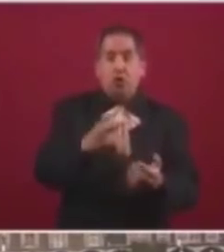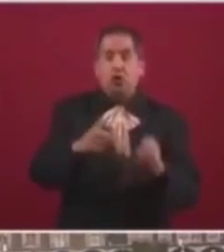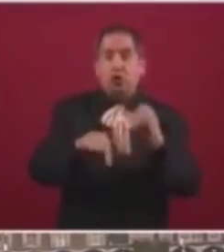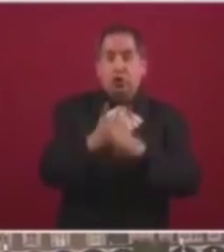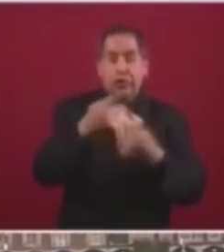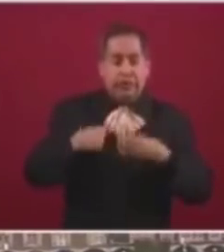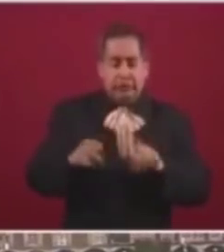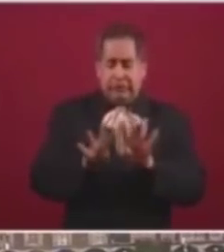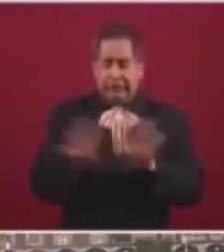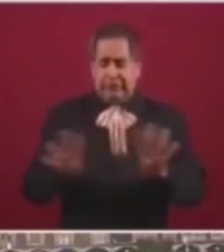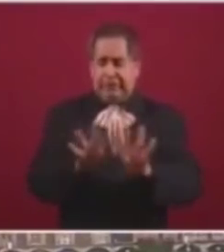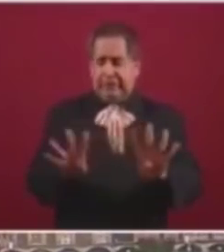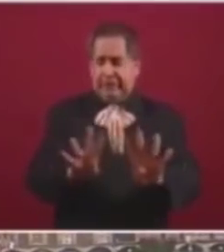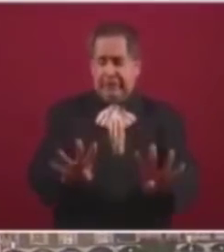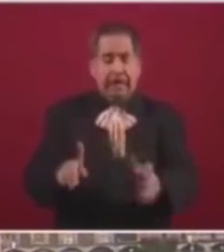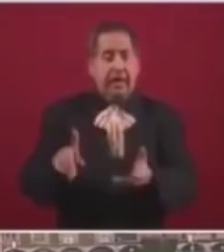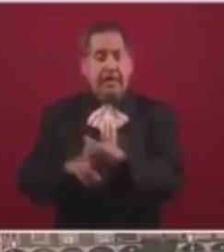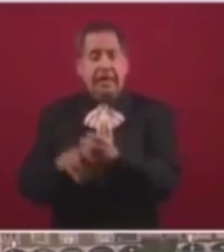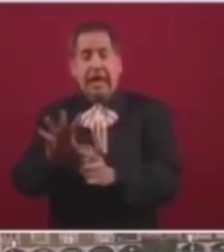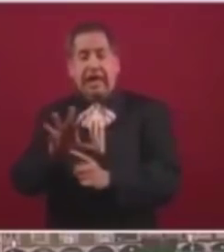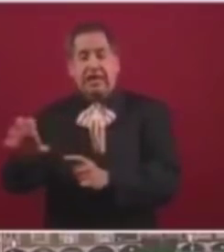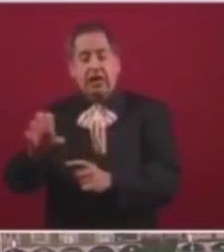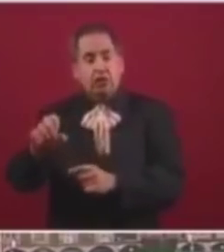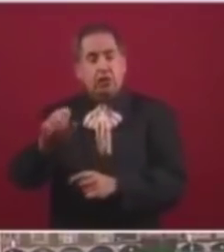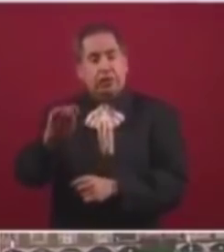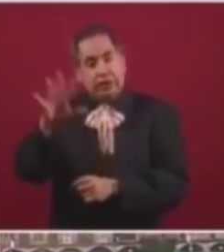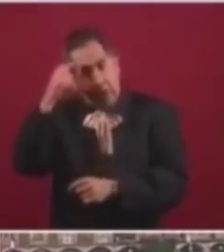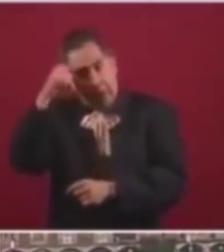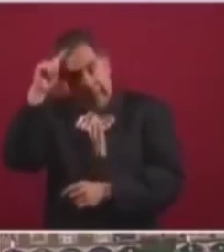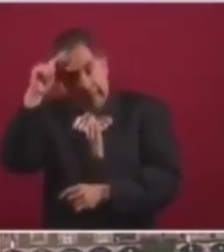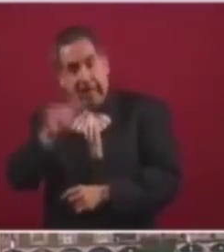todos ahí, Jimmy! ¡Qué parche!